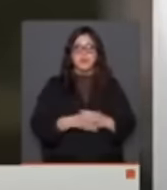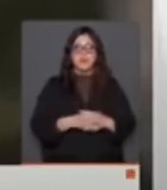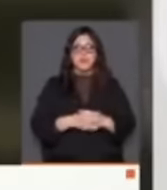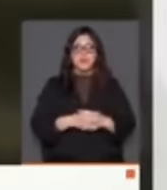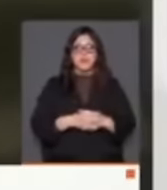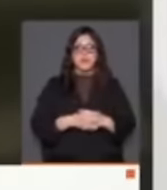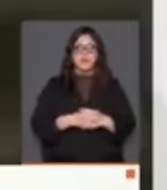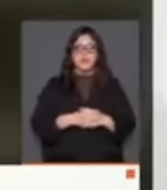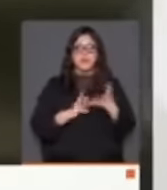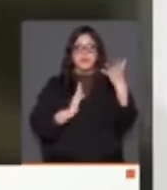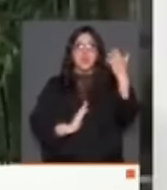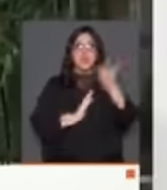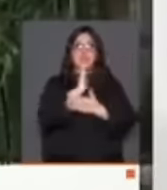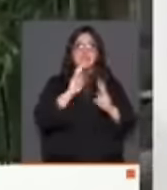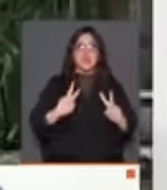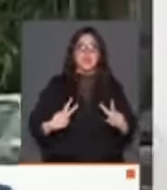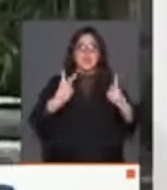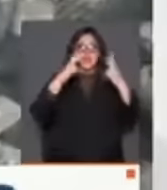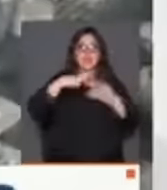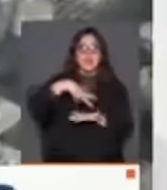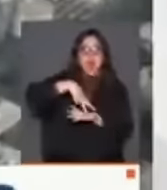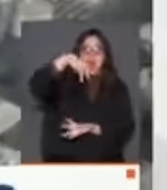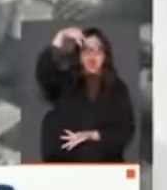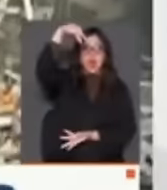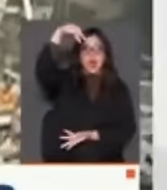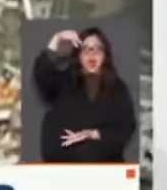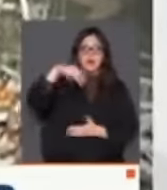Empieza la bomba de Costanera Center. Ok.